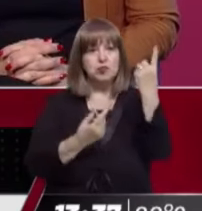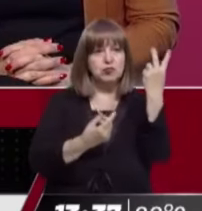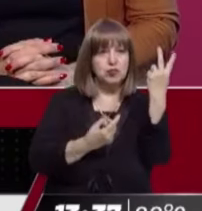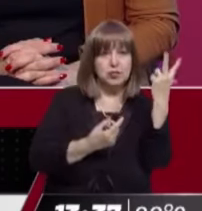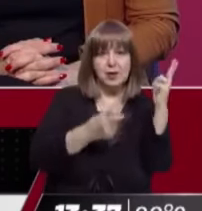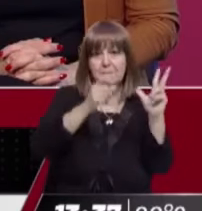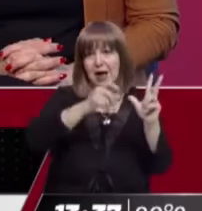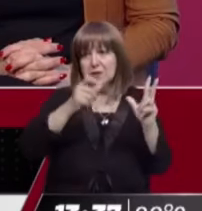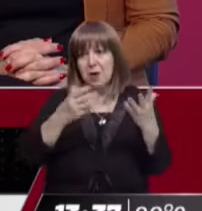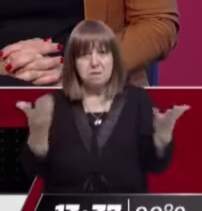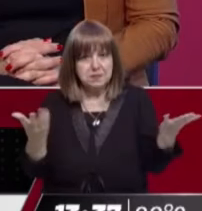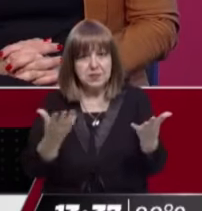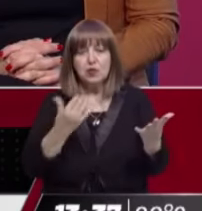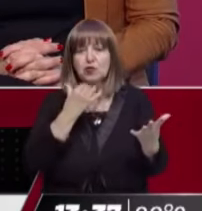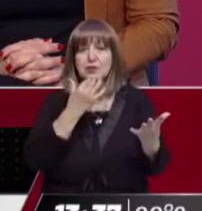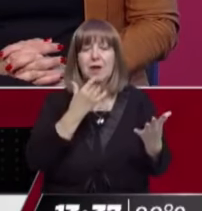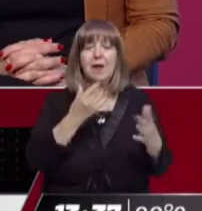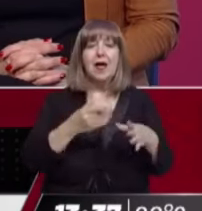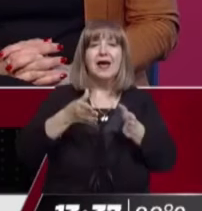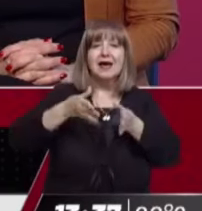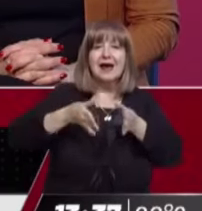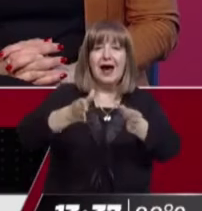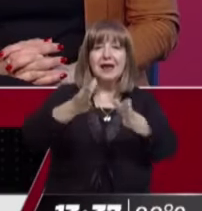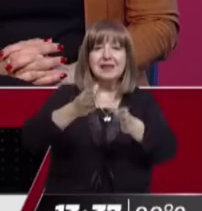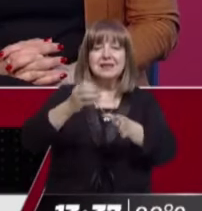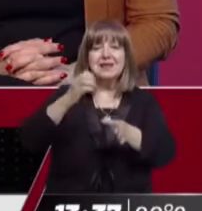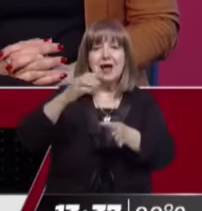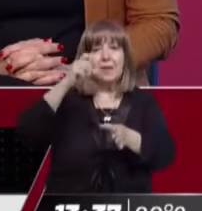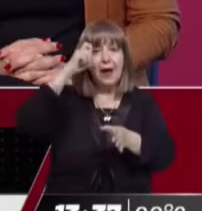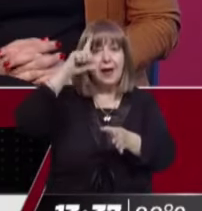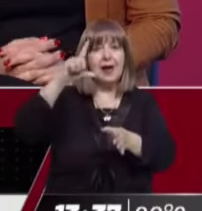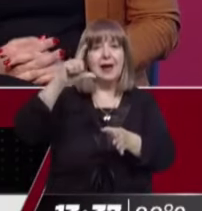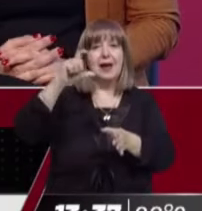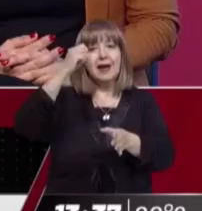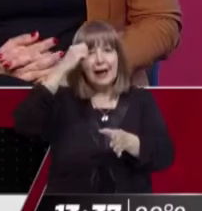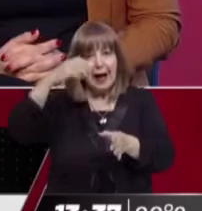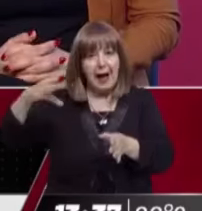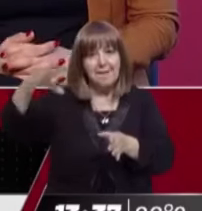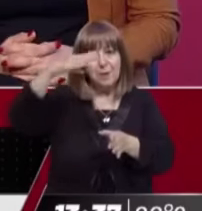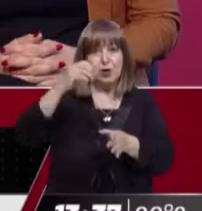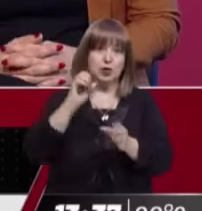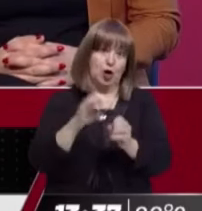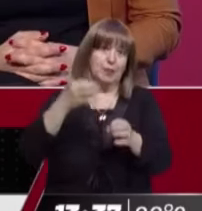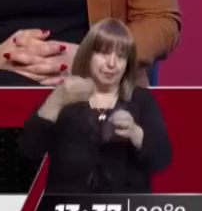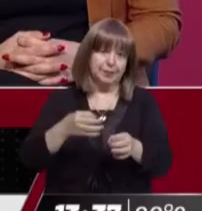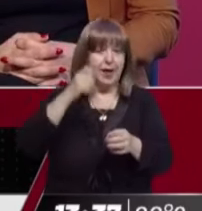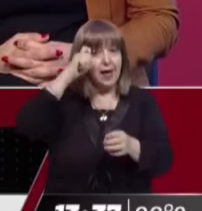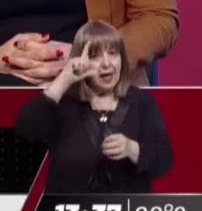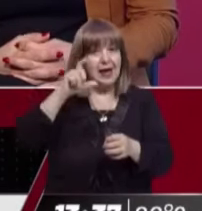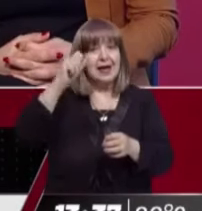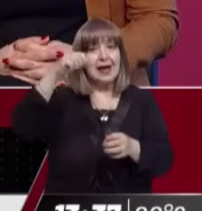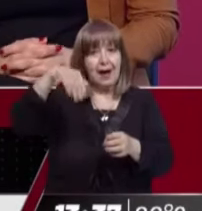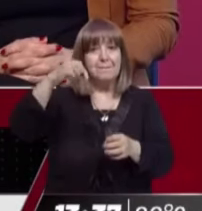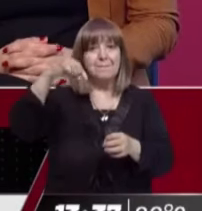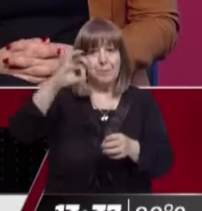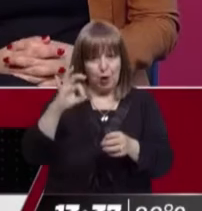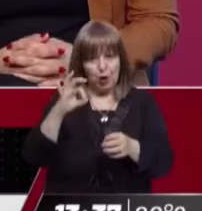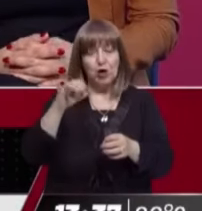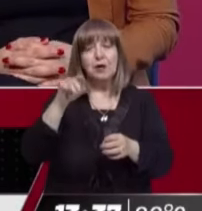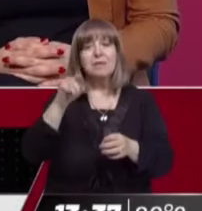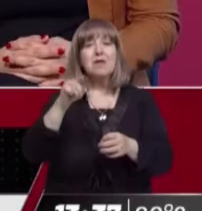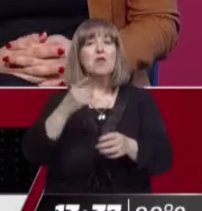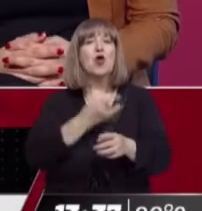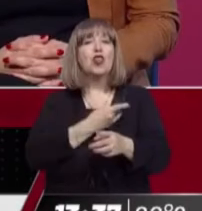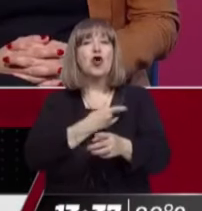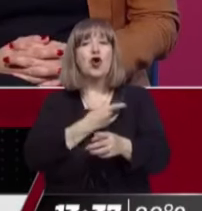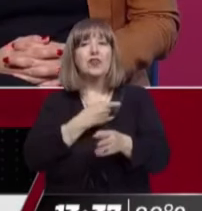qué. Esto justamente sucede en calle El Campo, se llama, ubicado en el sur del departamento, en el distrito de Pareditas. Y no es la primera vez